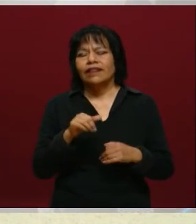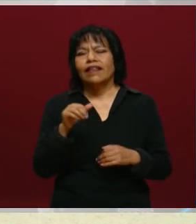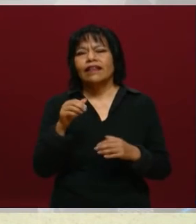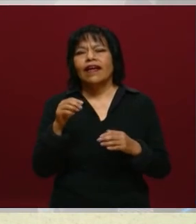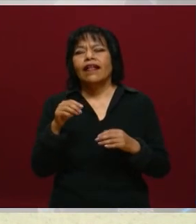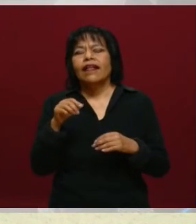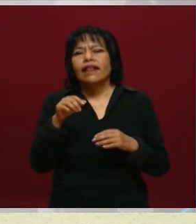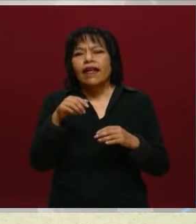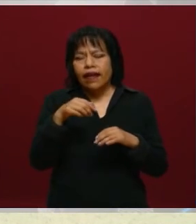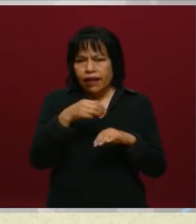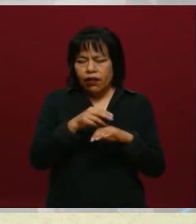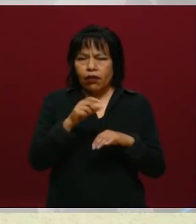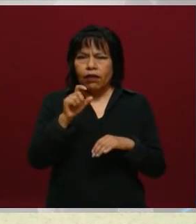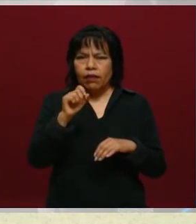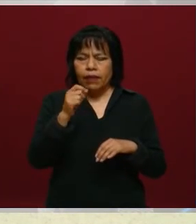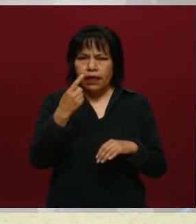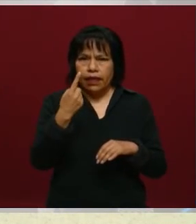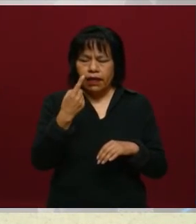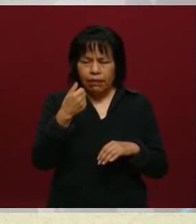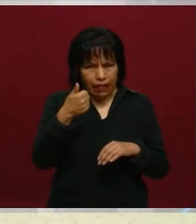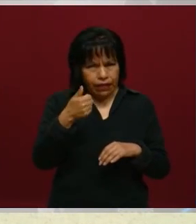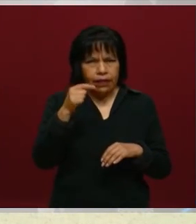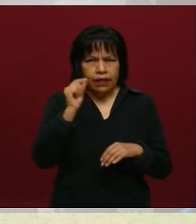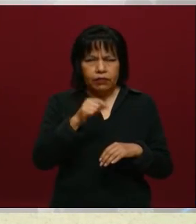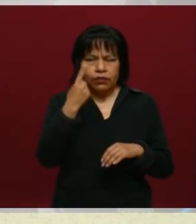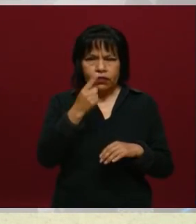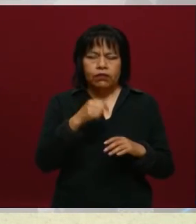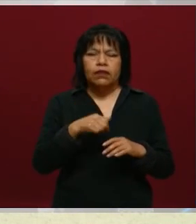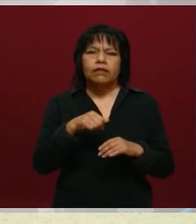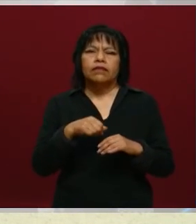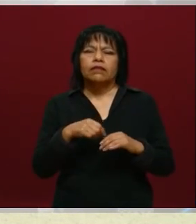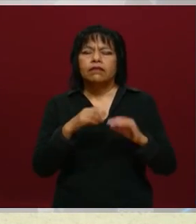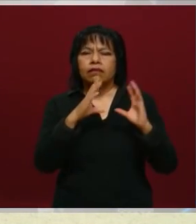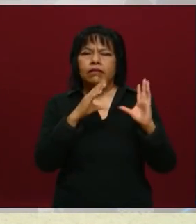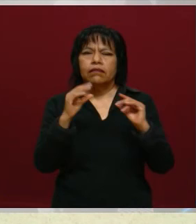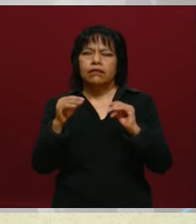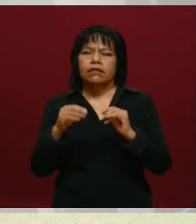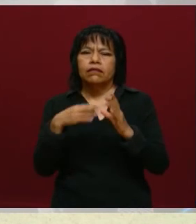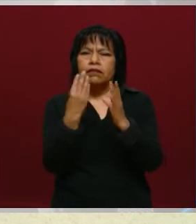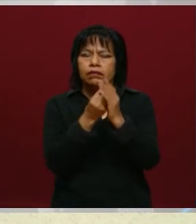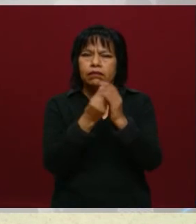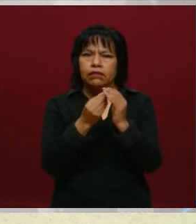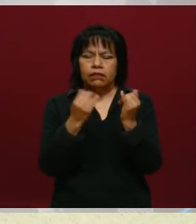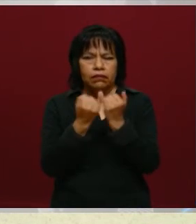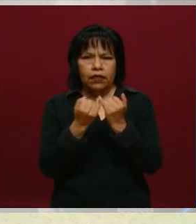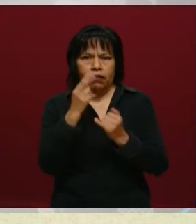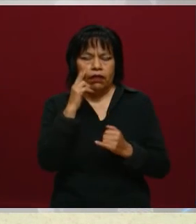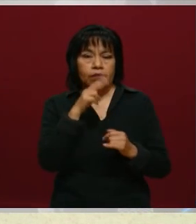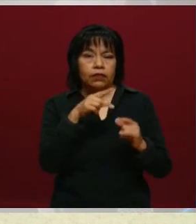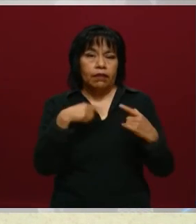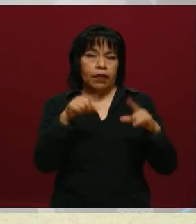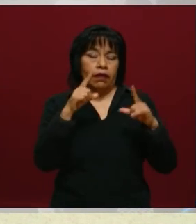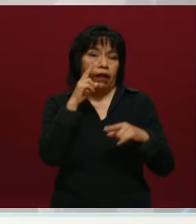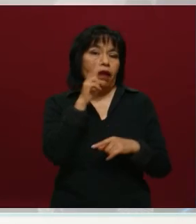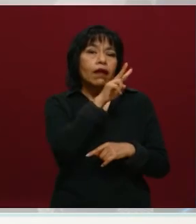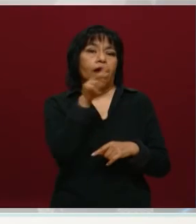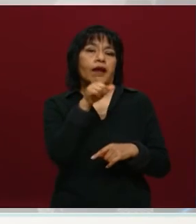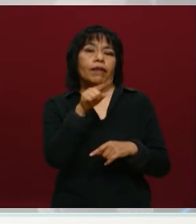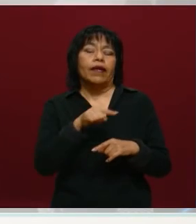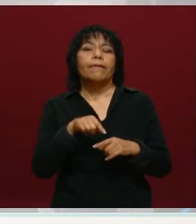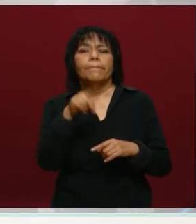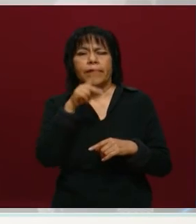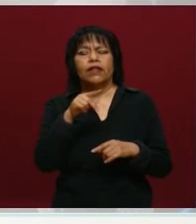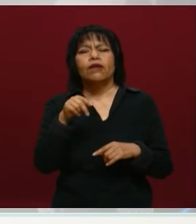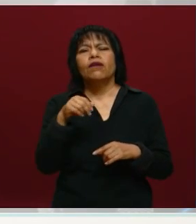26.1 estamos transmitiendo las clases las clases que en un momento más vamos a tener ahí en pantalla para que usted lo sepa pero